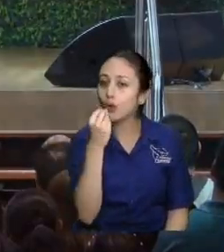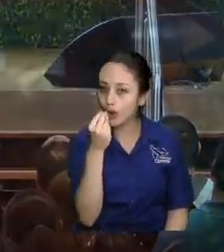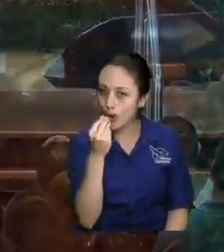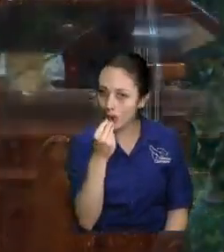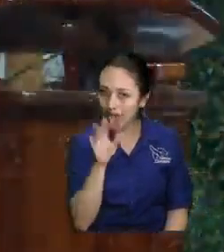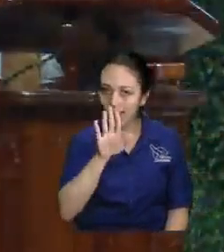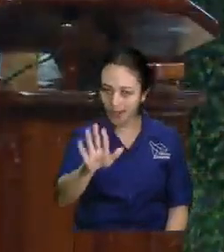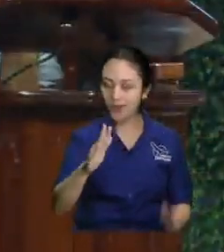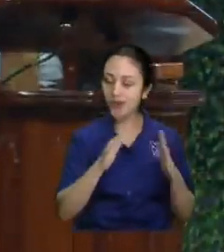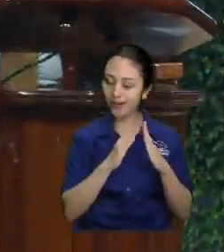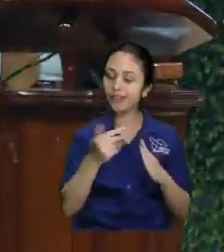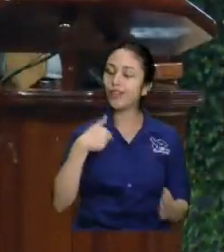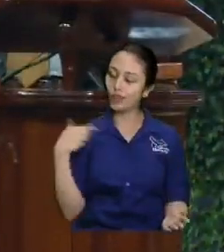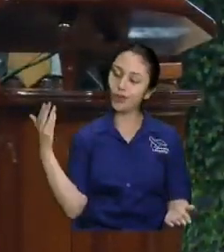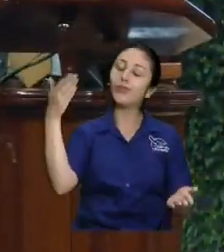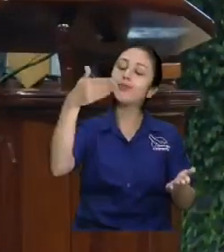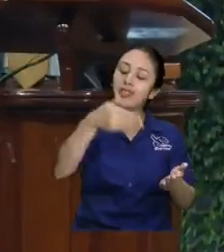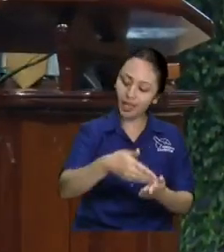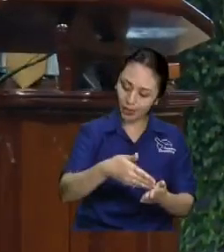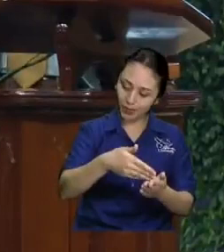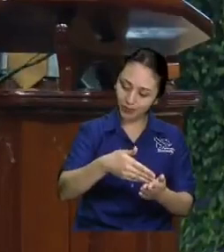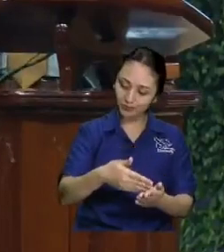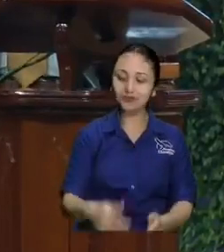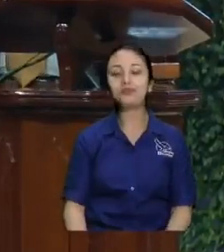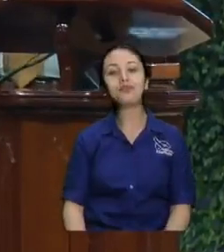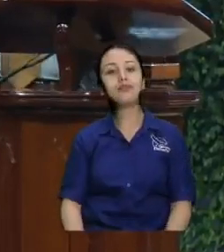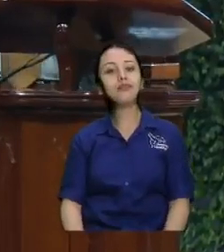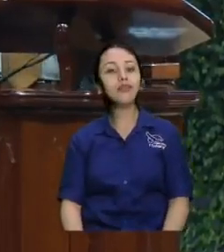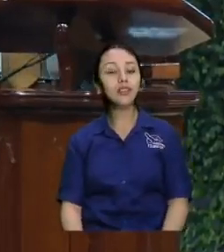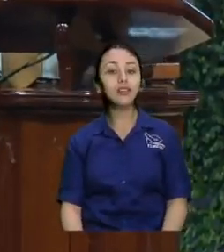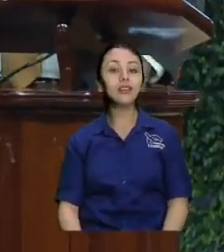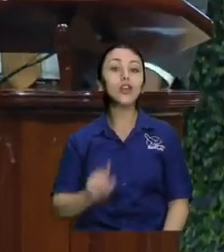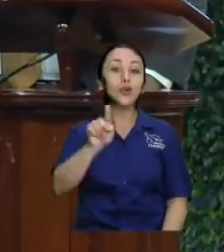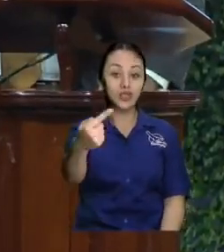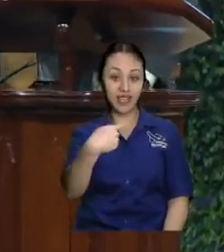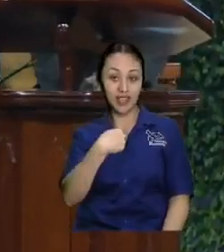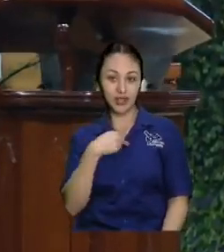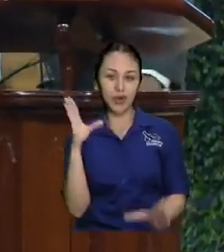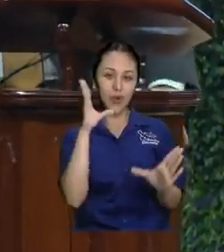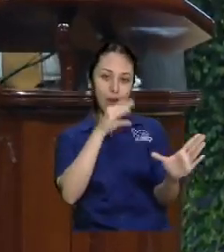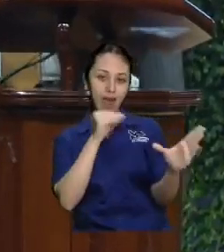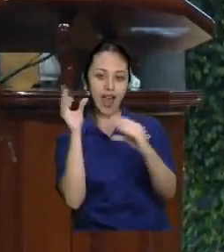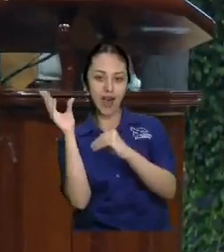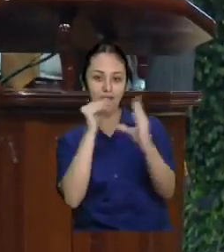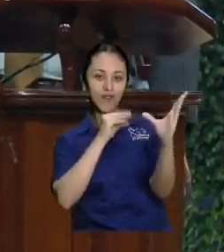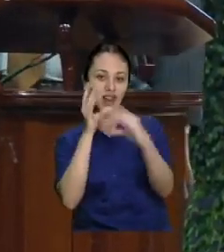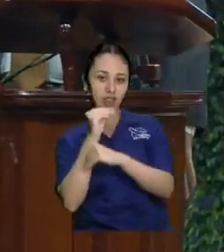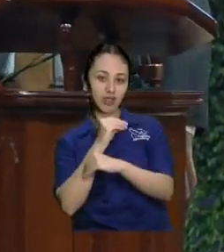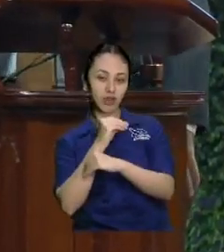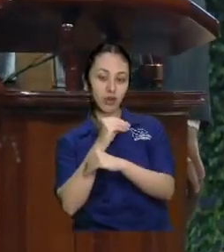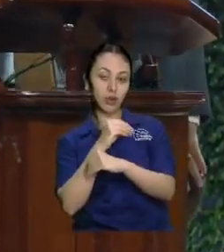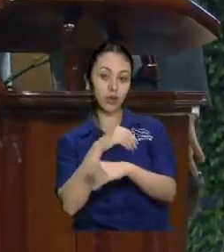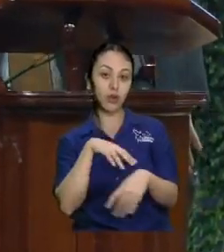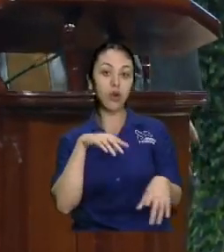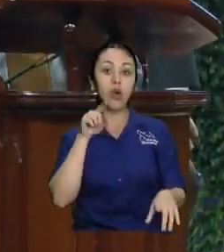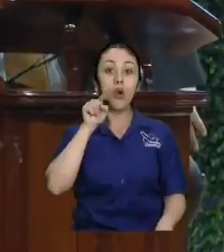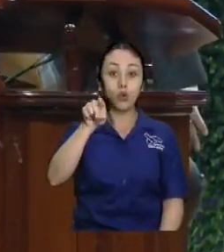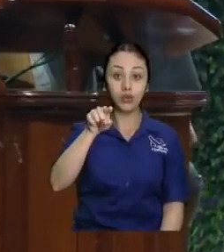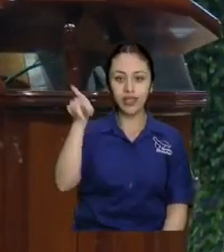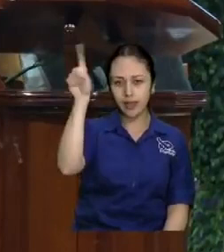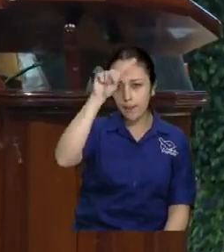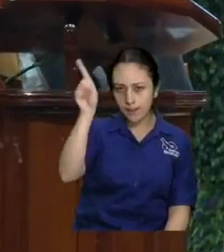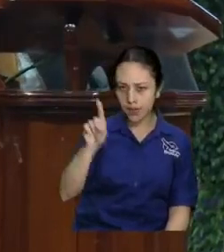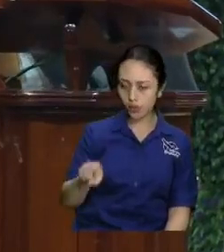cachito tostadita, va, y ahí estamos pues. Y platicando, y hermano apóstol, discúlpeme, la pregunta